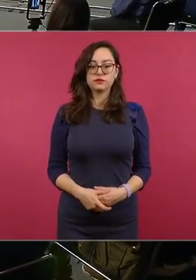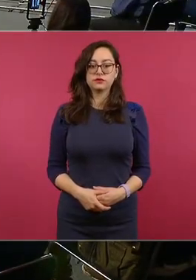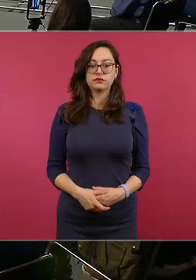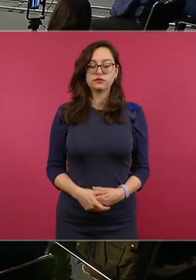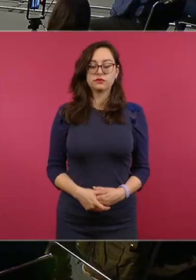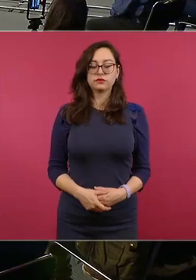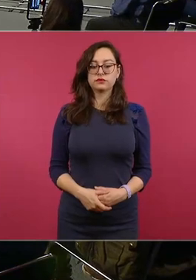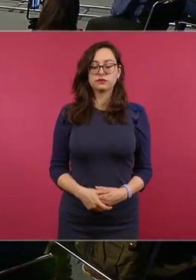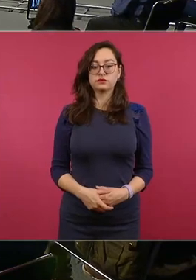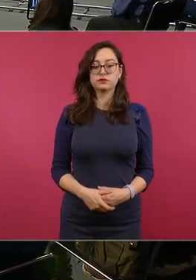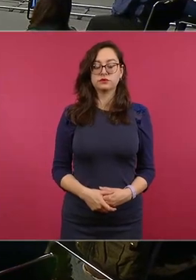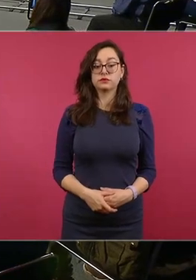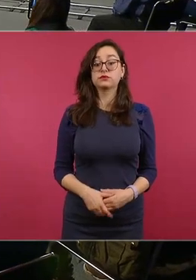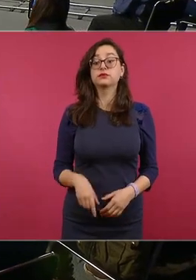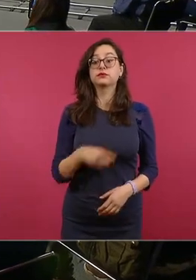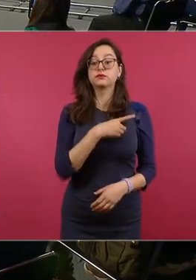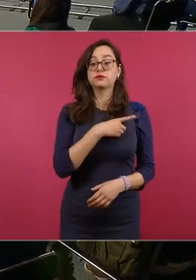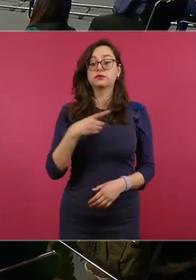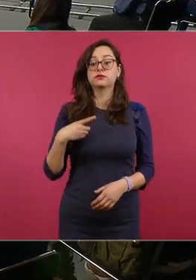Bueno, comento que